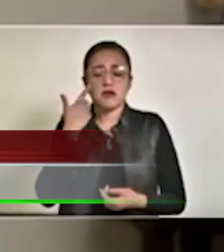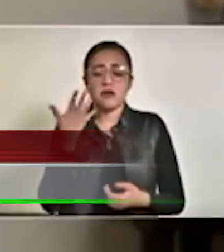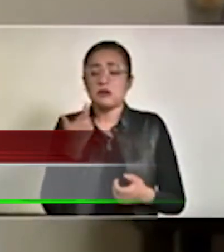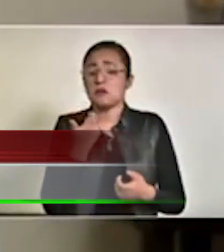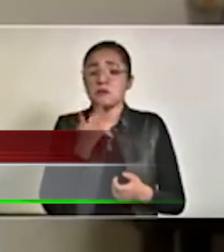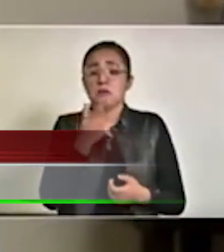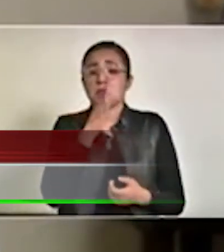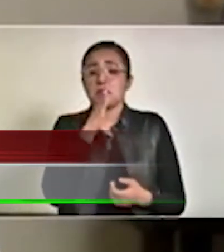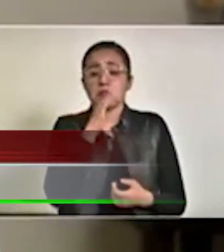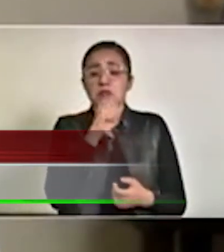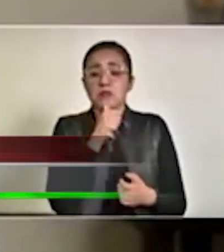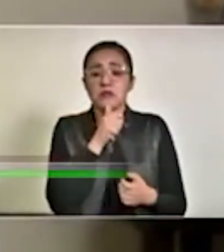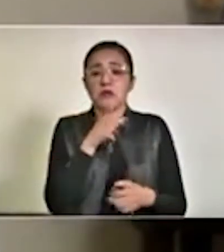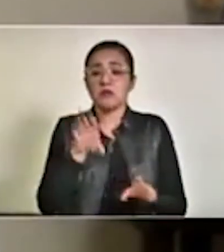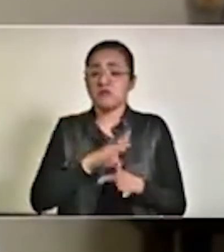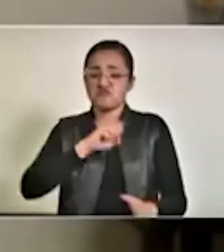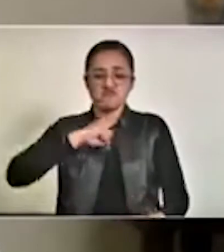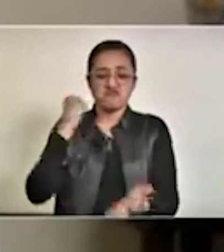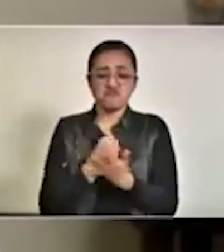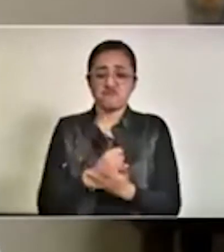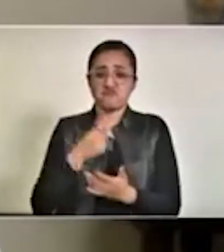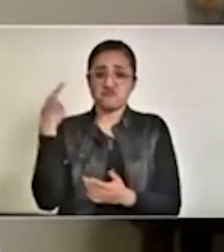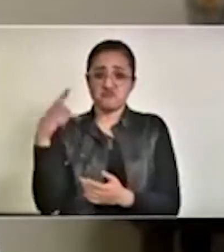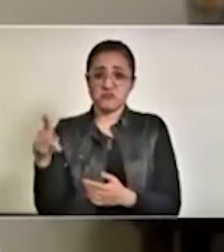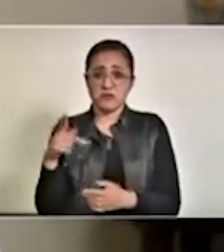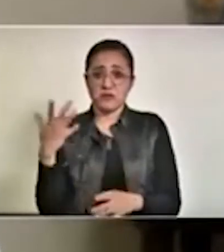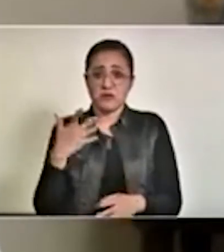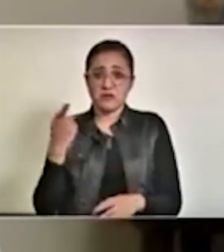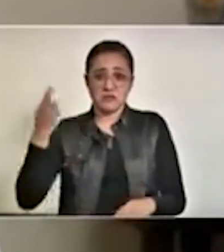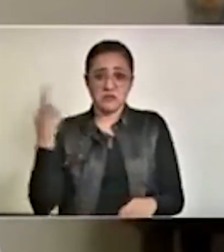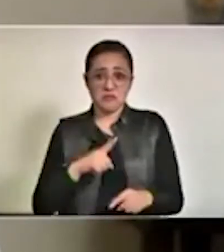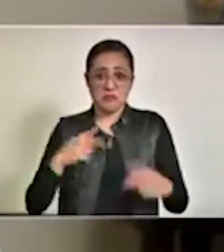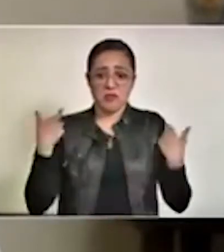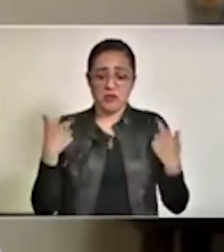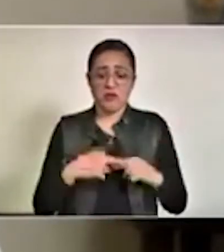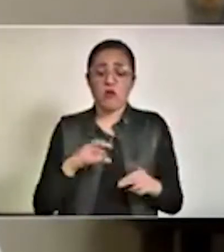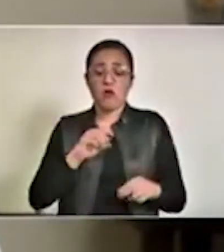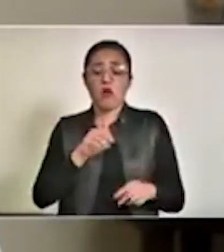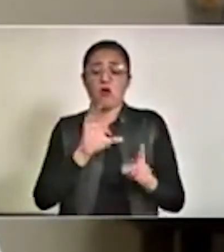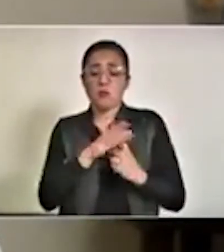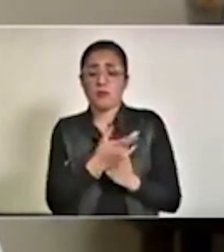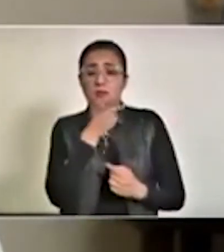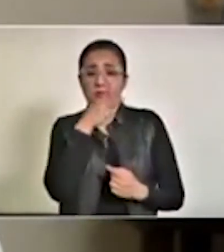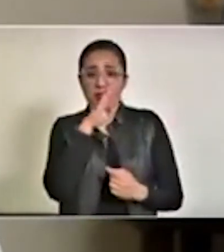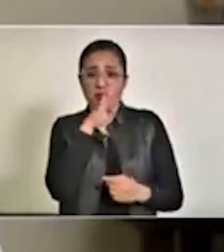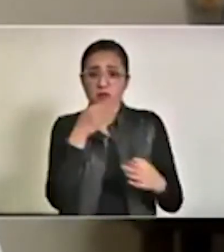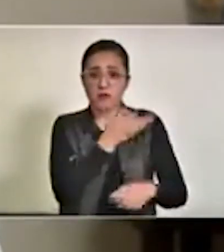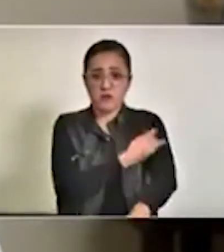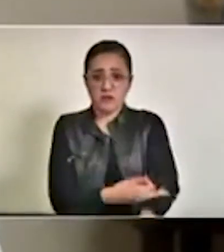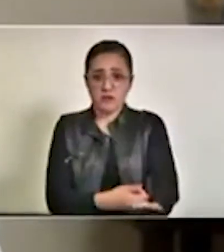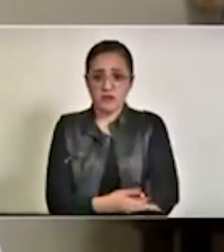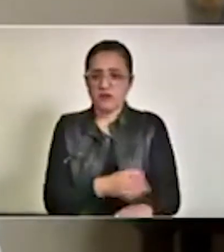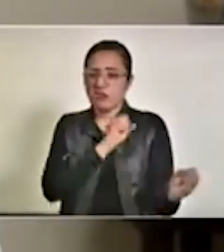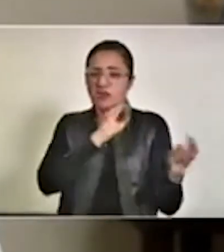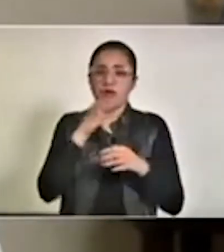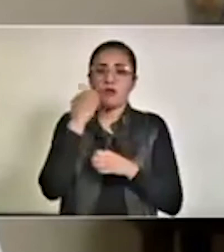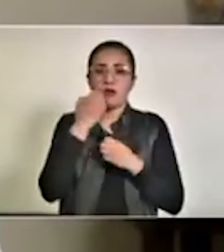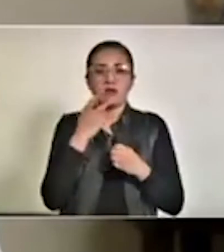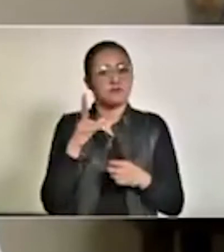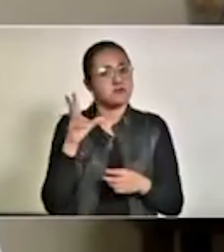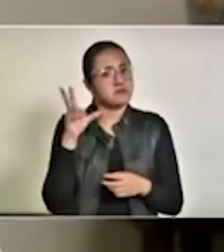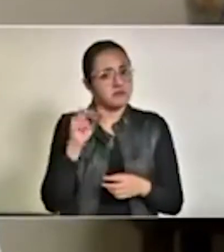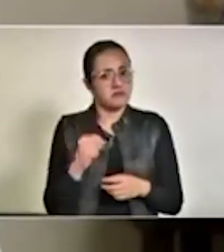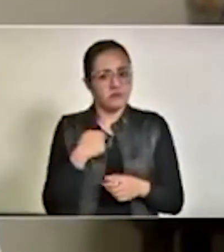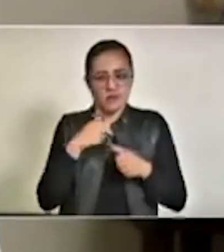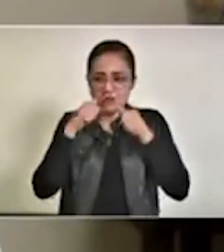cuota impuesta de manera arbitraria por maestros o por padres de familia, quede sin entrar a